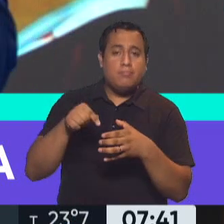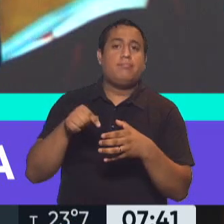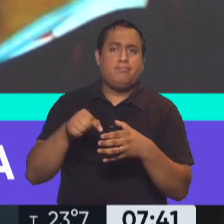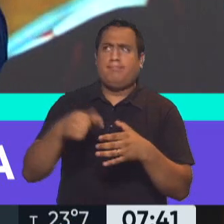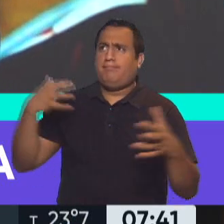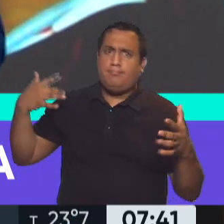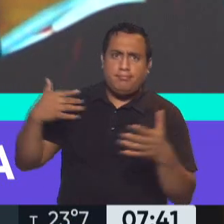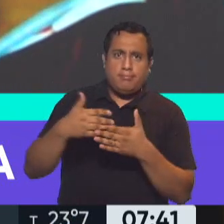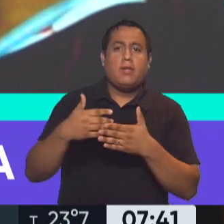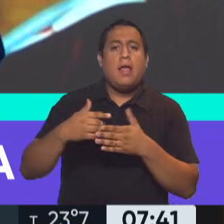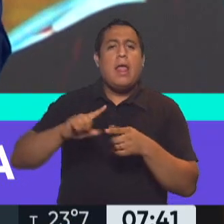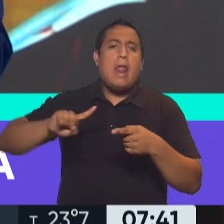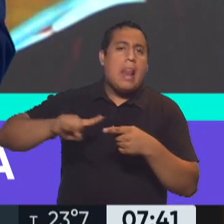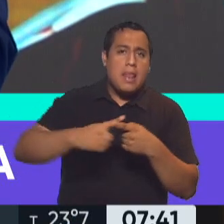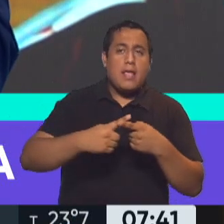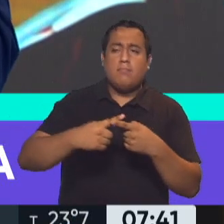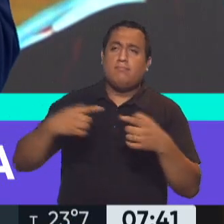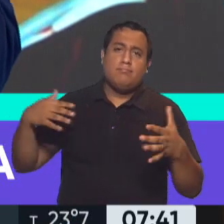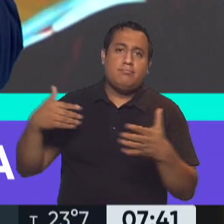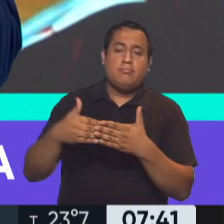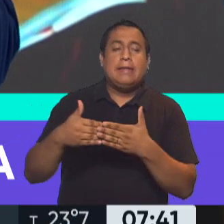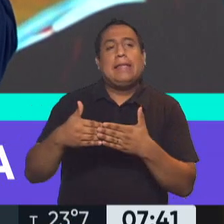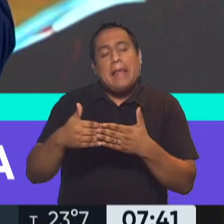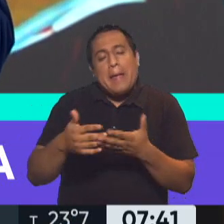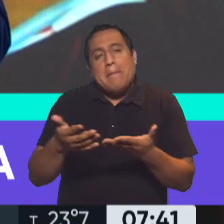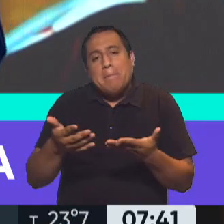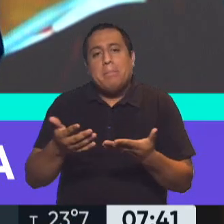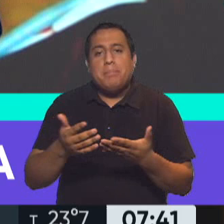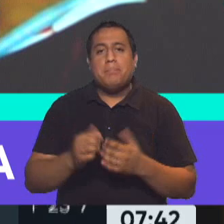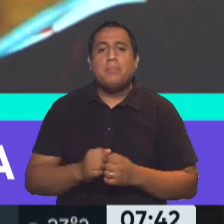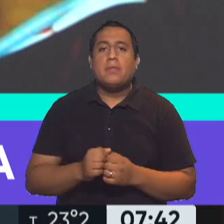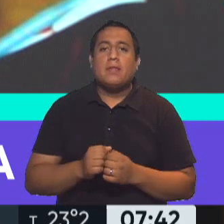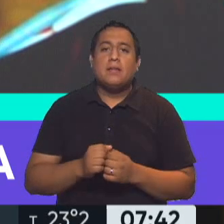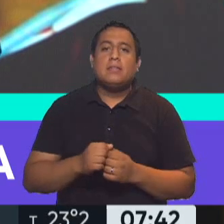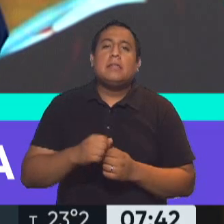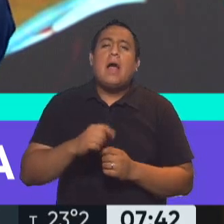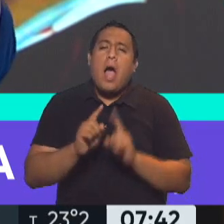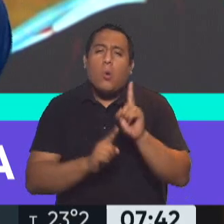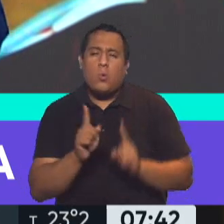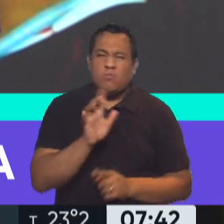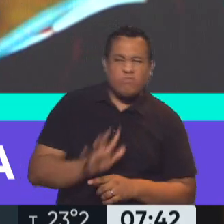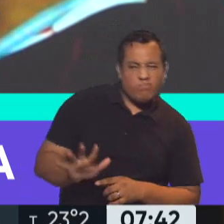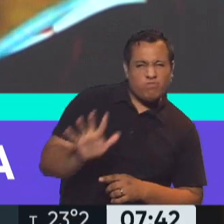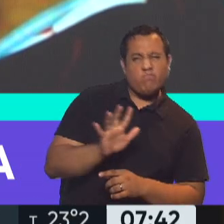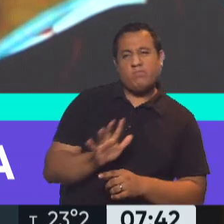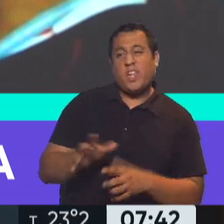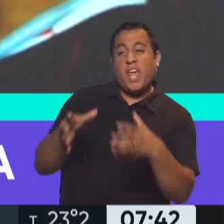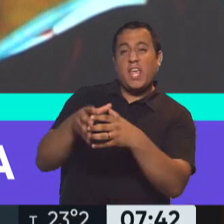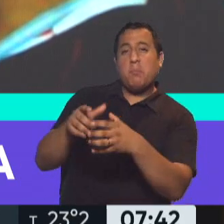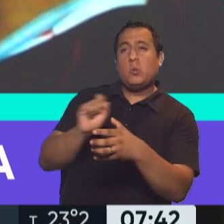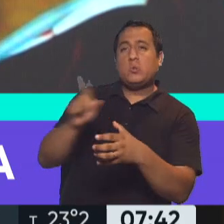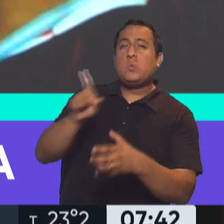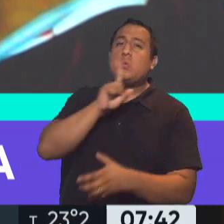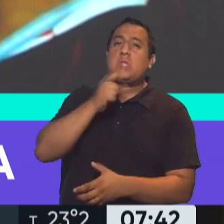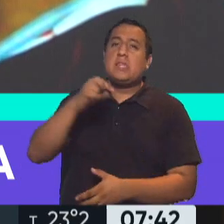un campeonato, lo hemos dicho, más allá de que siempre está el manto de sospecha, bueno, el club de Chiqui Tapia, con